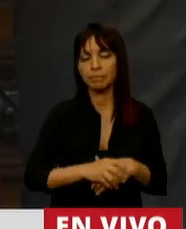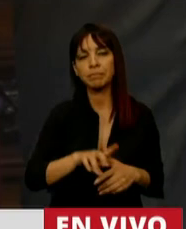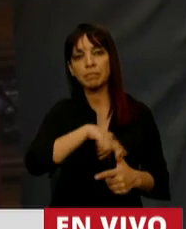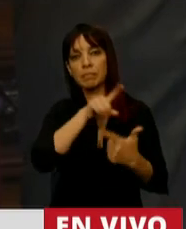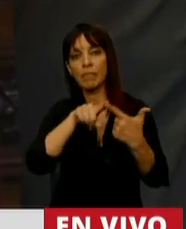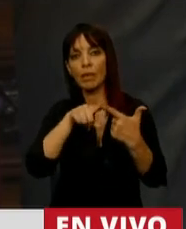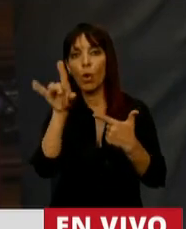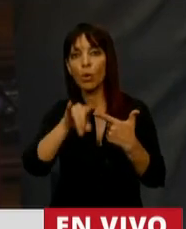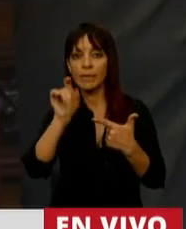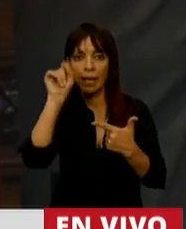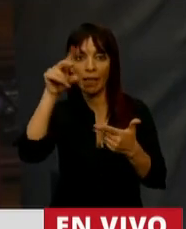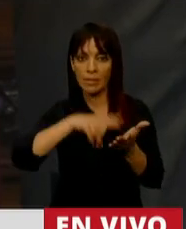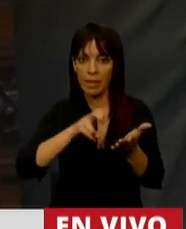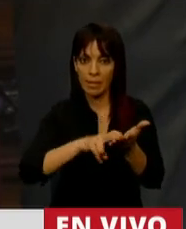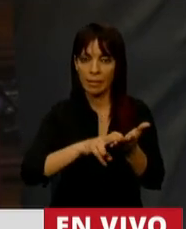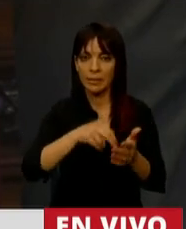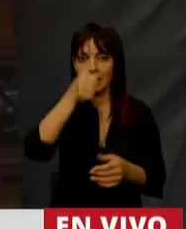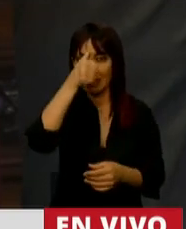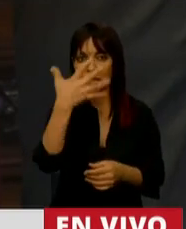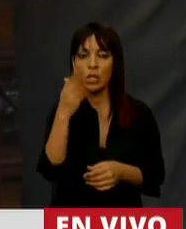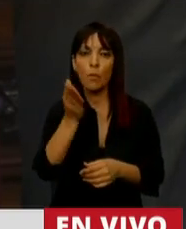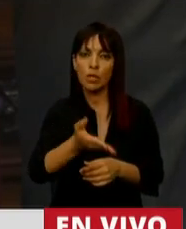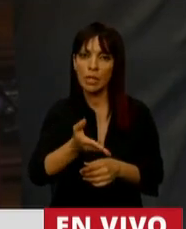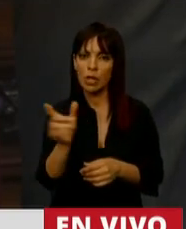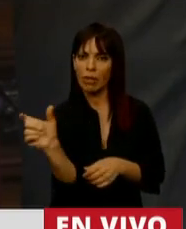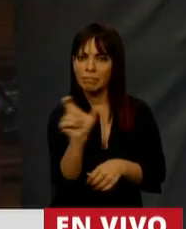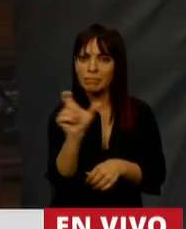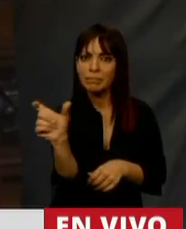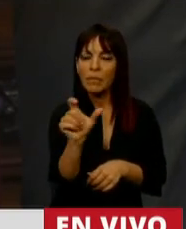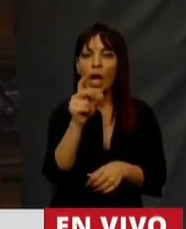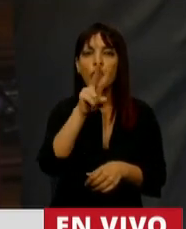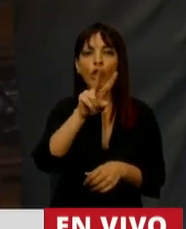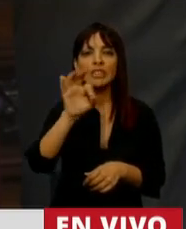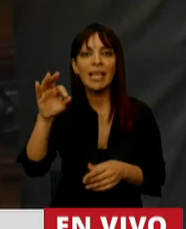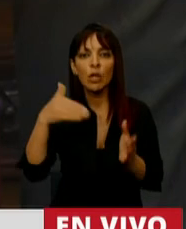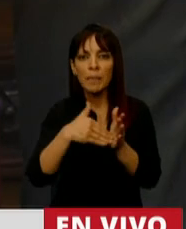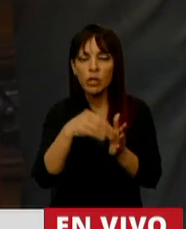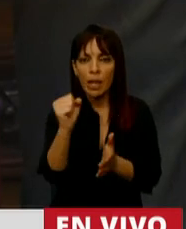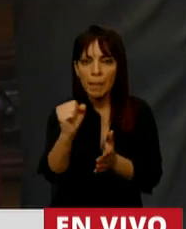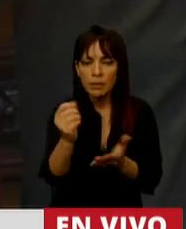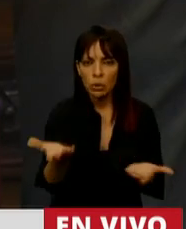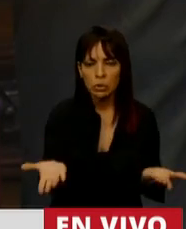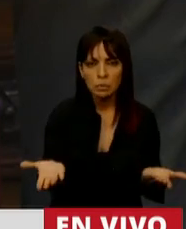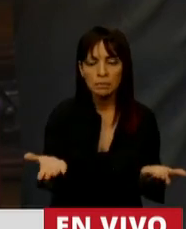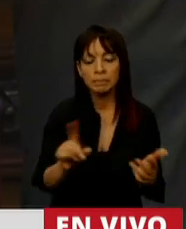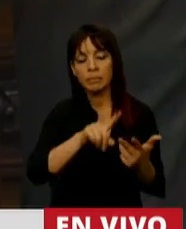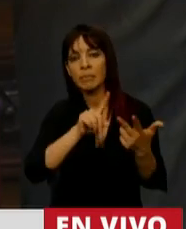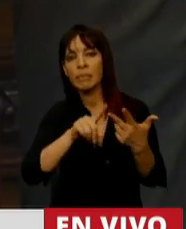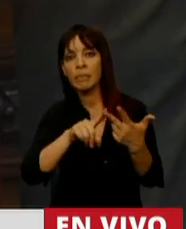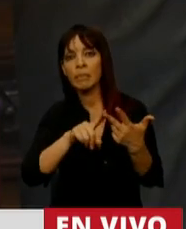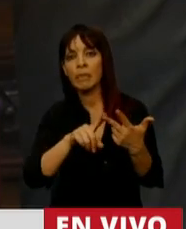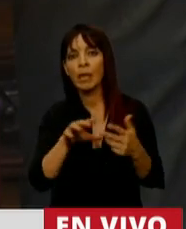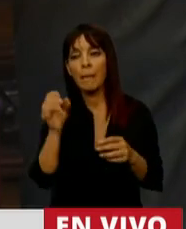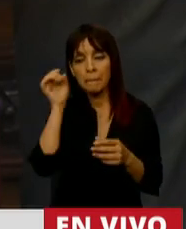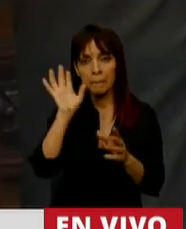de Salta, en el 65%, una diferencia de 200 millones de pesos. Universidades Nuevas,